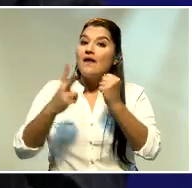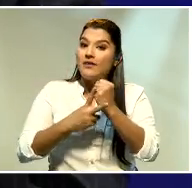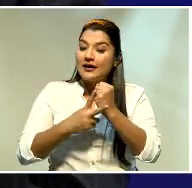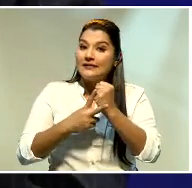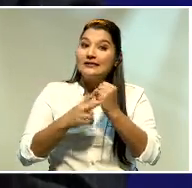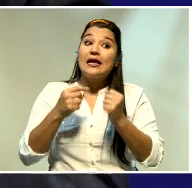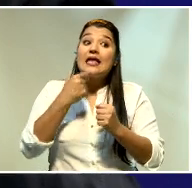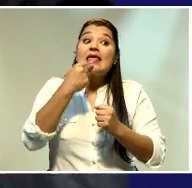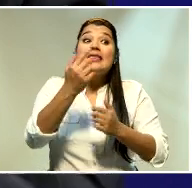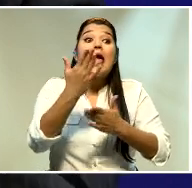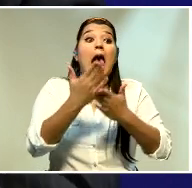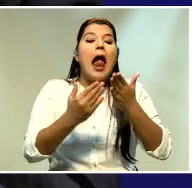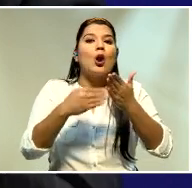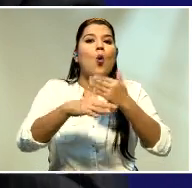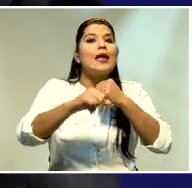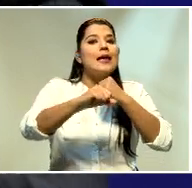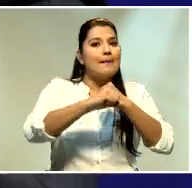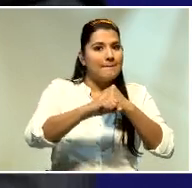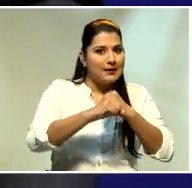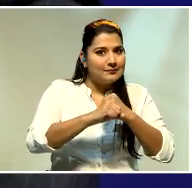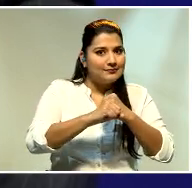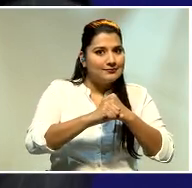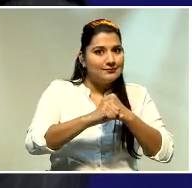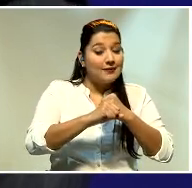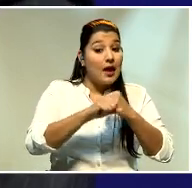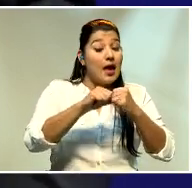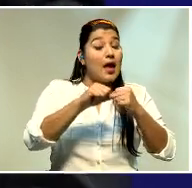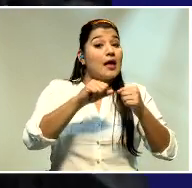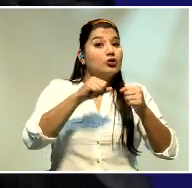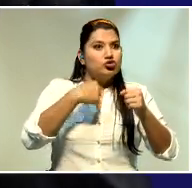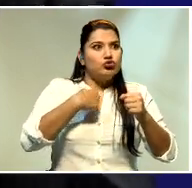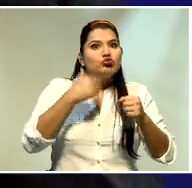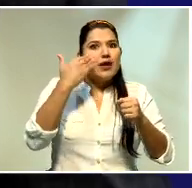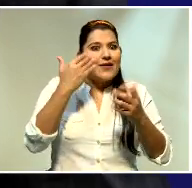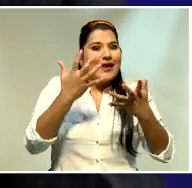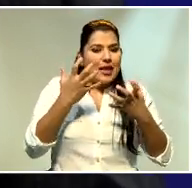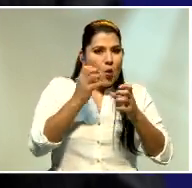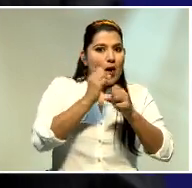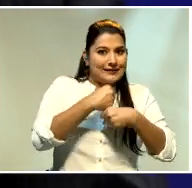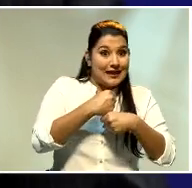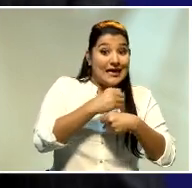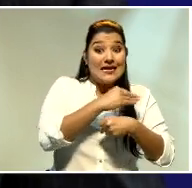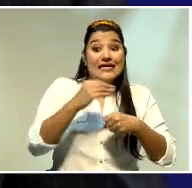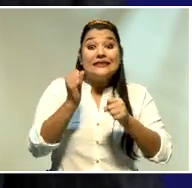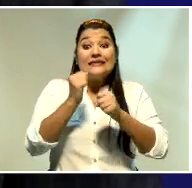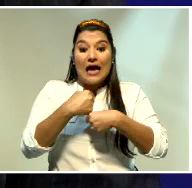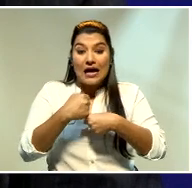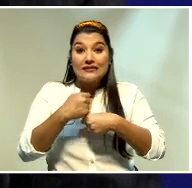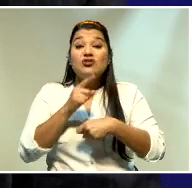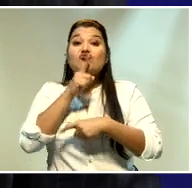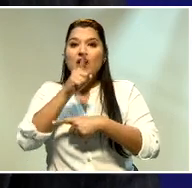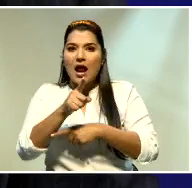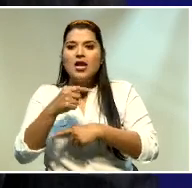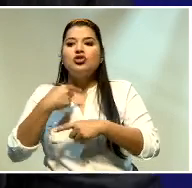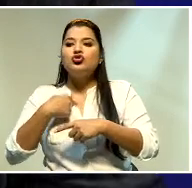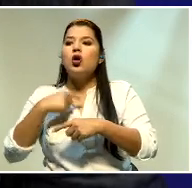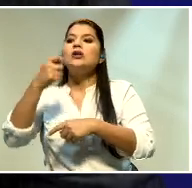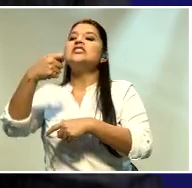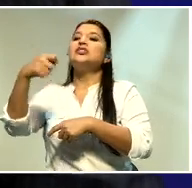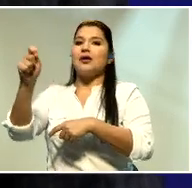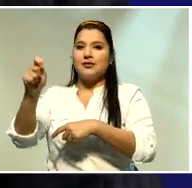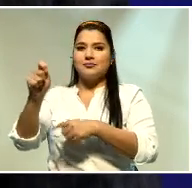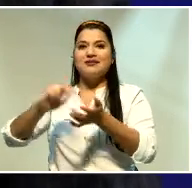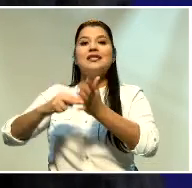algo en campaña que sabía que quería hacer y se materializa en gobierno, yo lo tacho y digo, esto que dijimos y lo prometimos, se